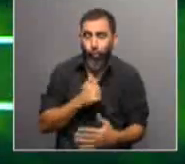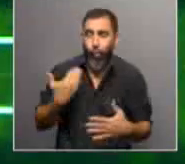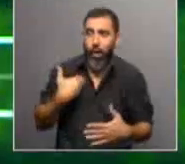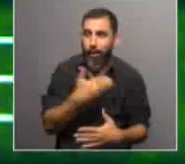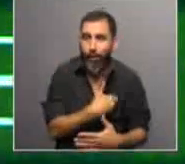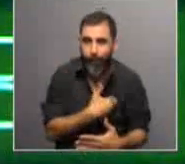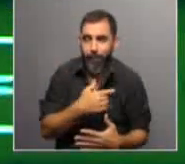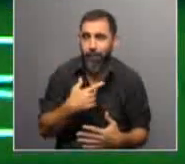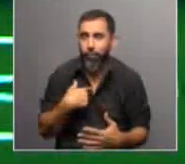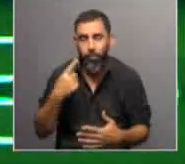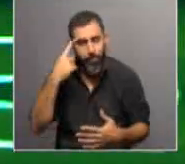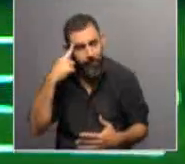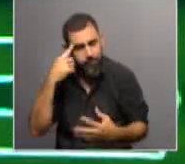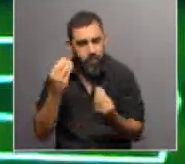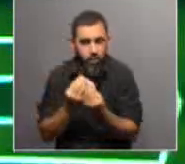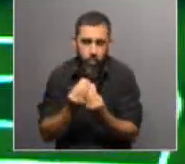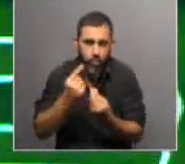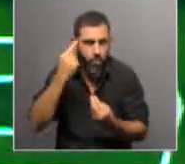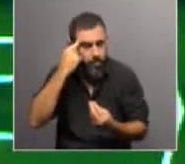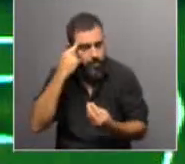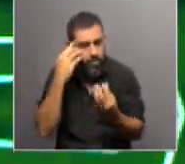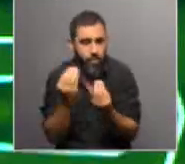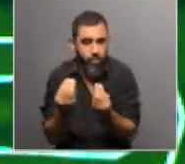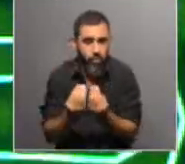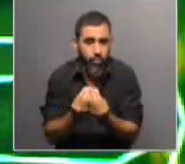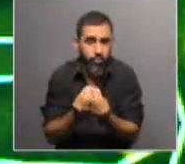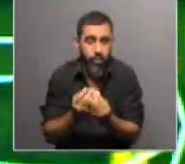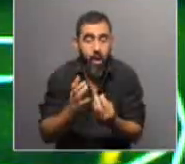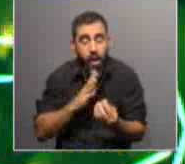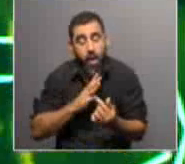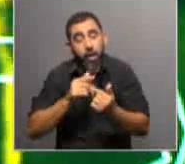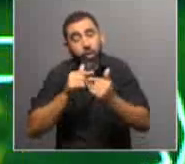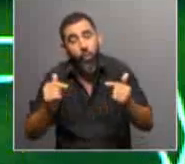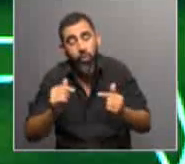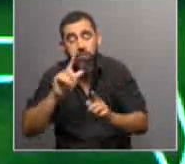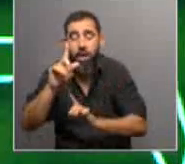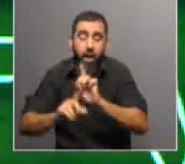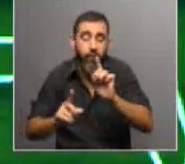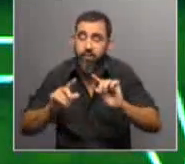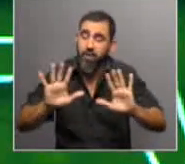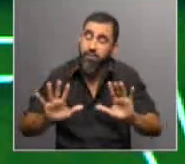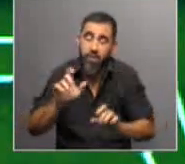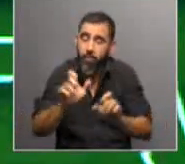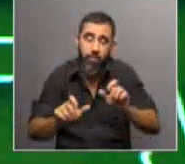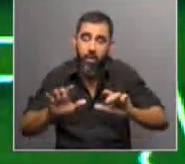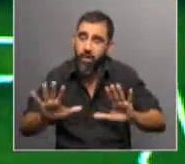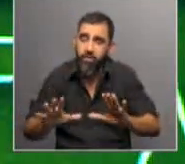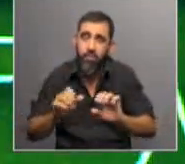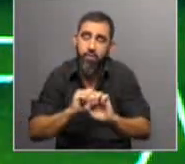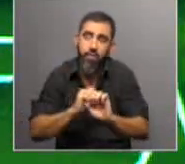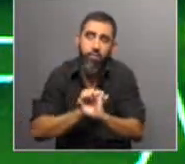Tiene mucho tiempo solo para pensar en su mente y sí, cosas pasan. No tiene mucha gente que puede pasar y puedes